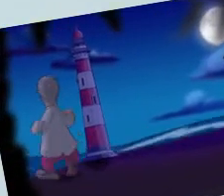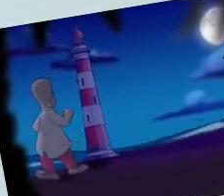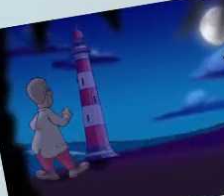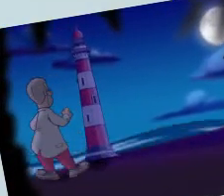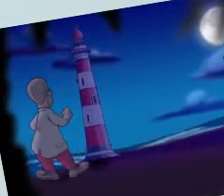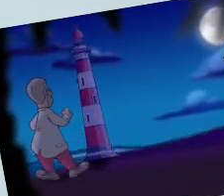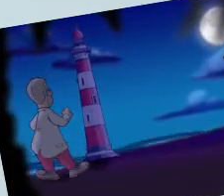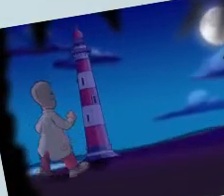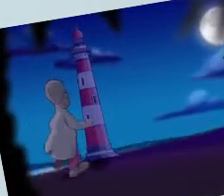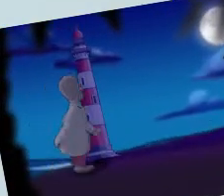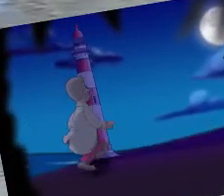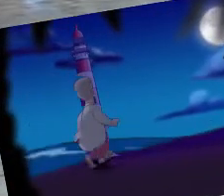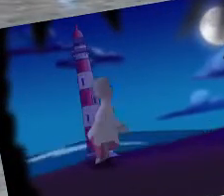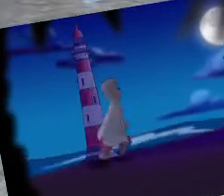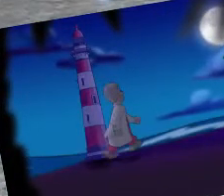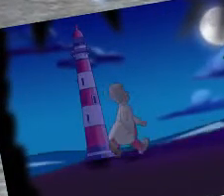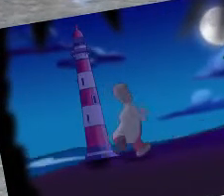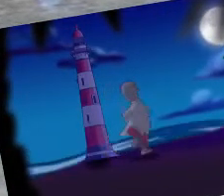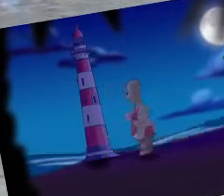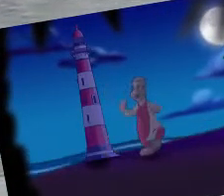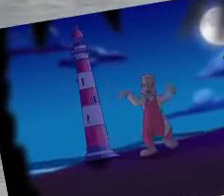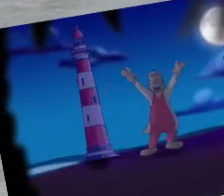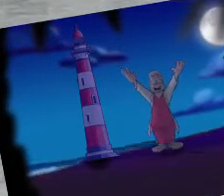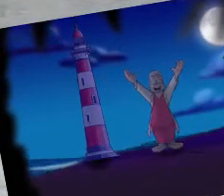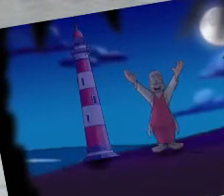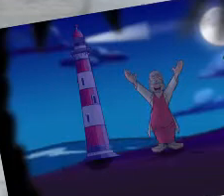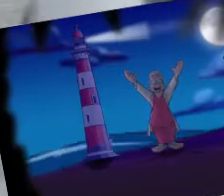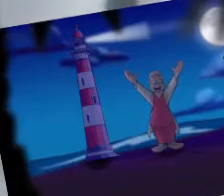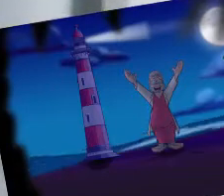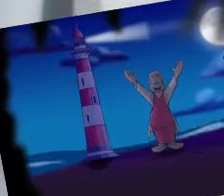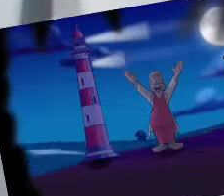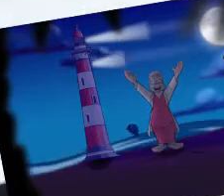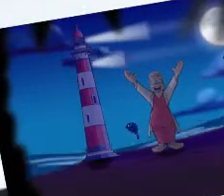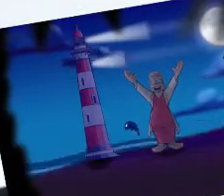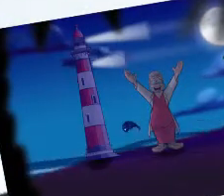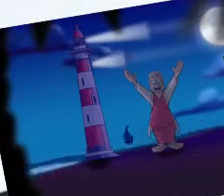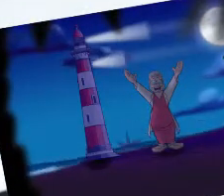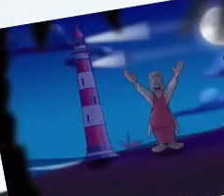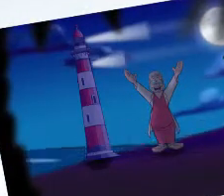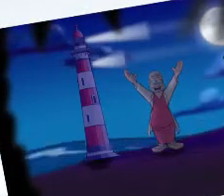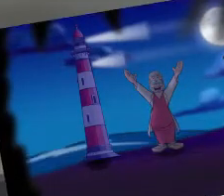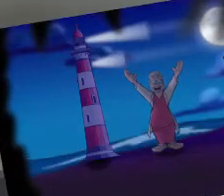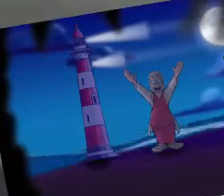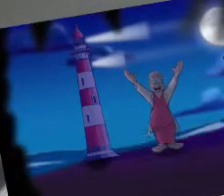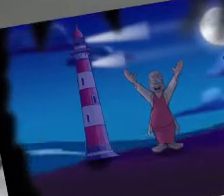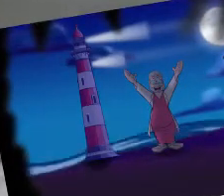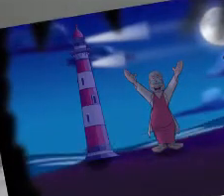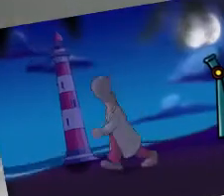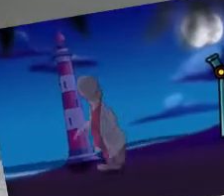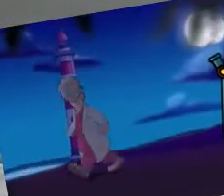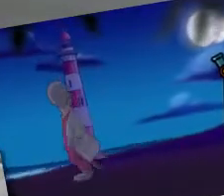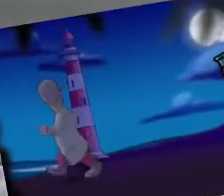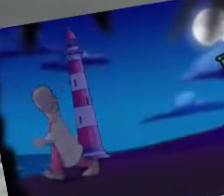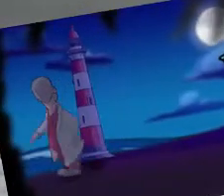esto, ¿por qué no se realizó, por qué no se tomaron todas las medidas necesarias justamente para que no